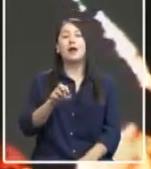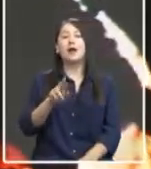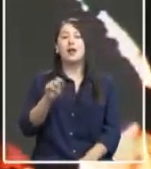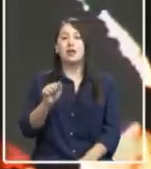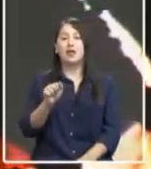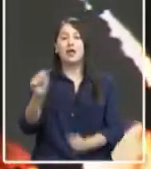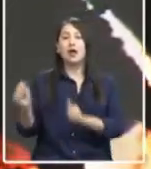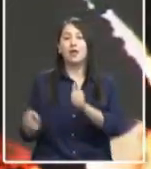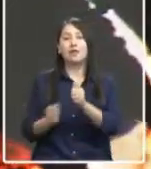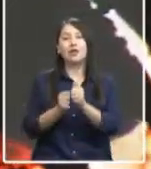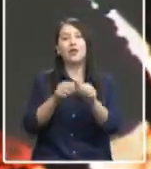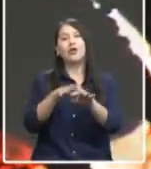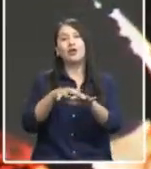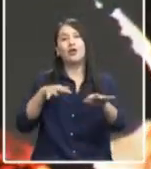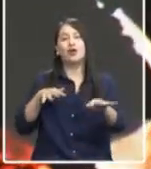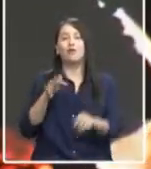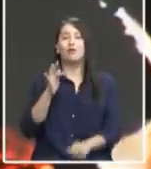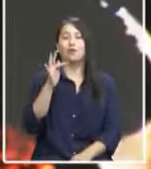Congreso Futuro.